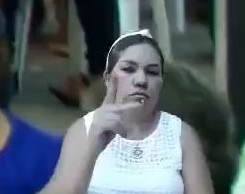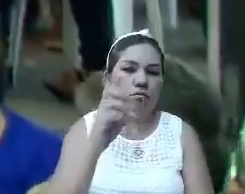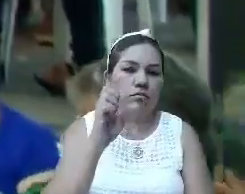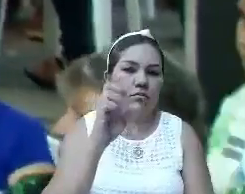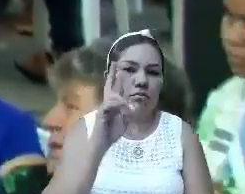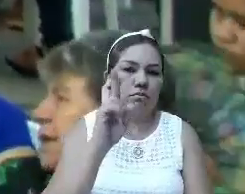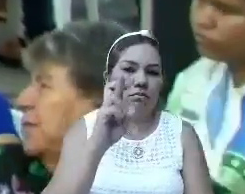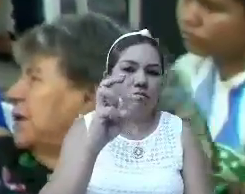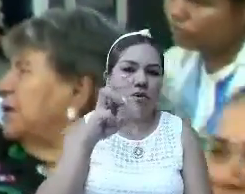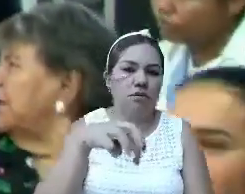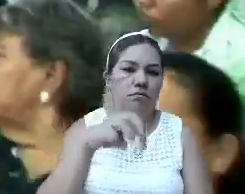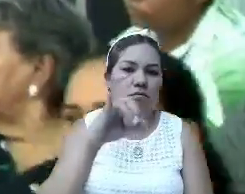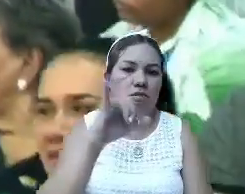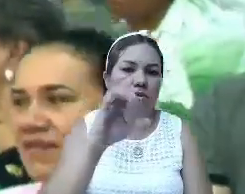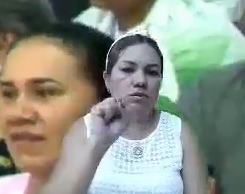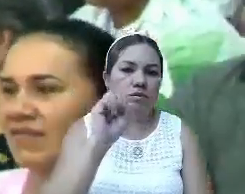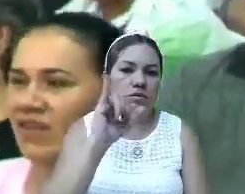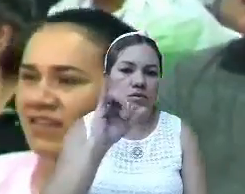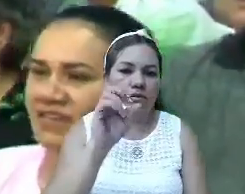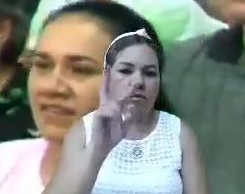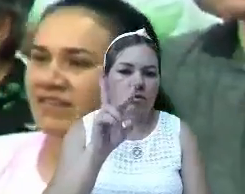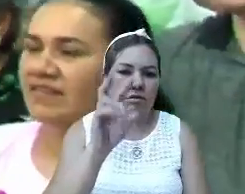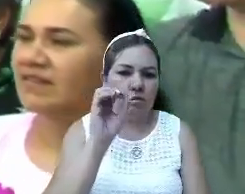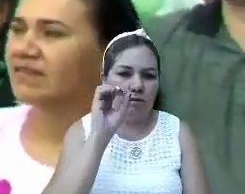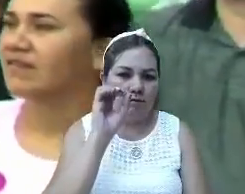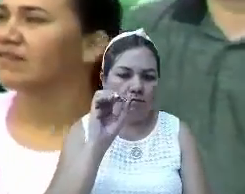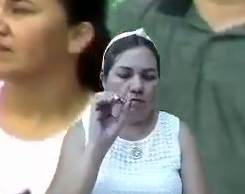Voy a dejar de ser una CAF.